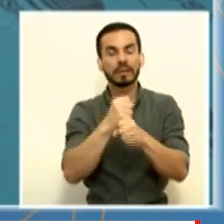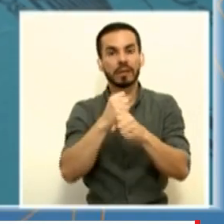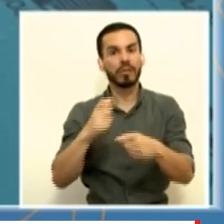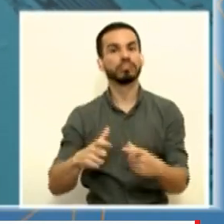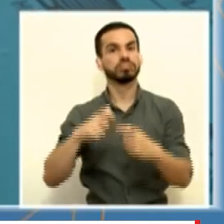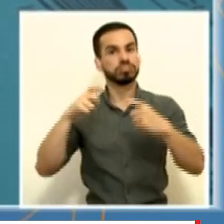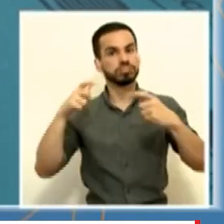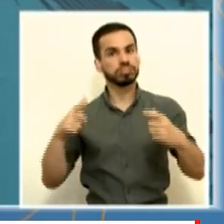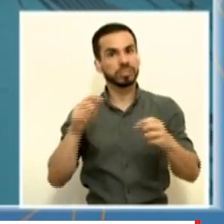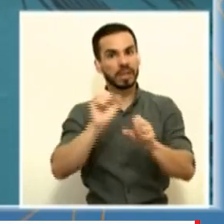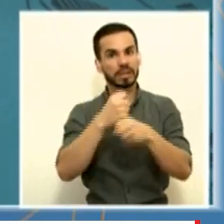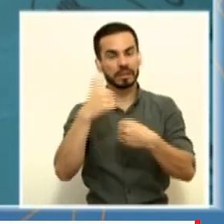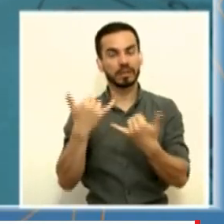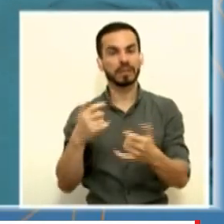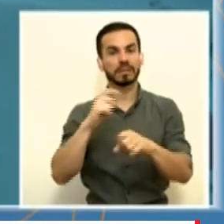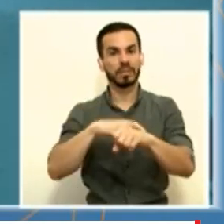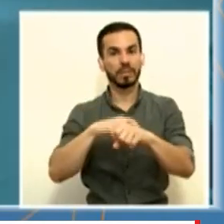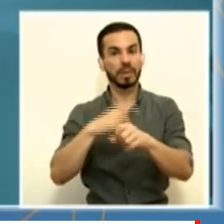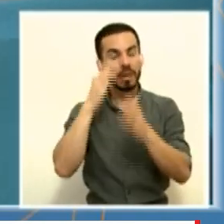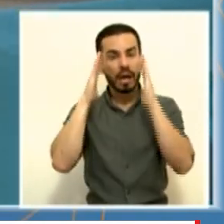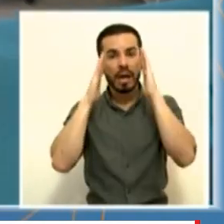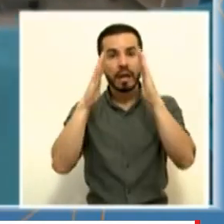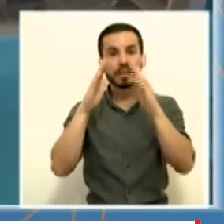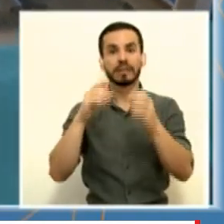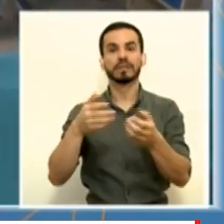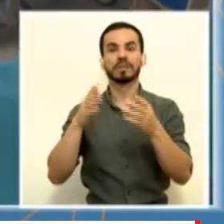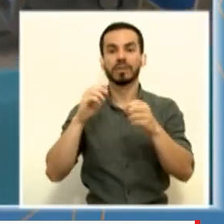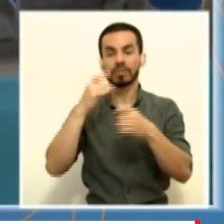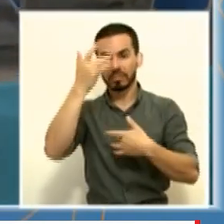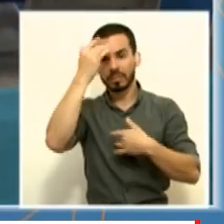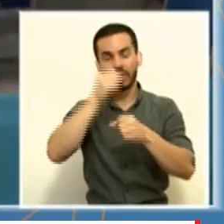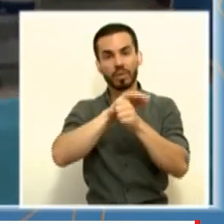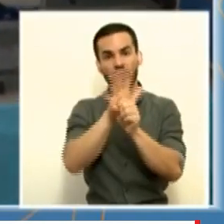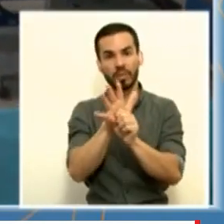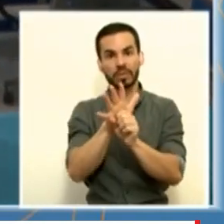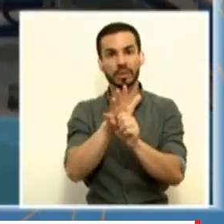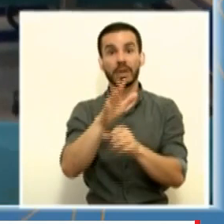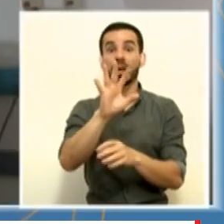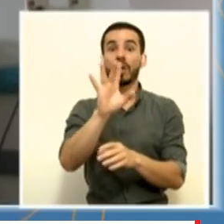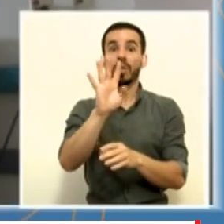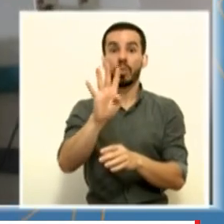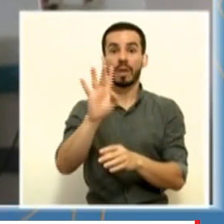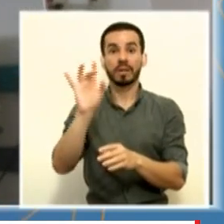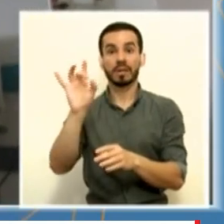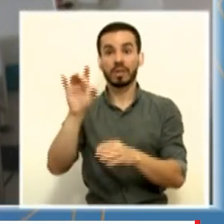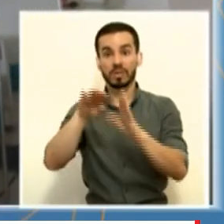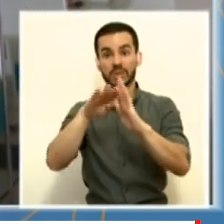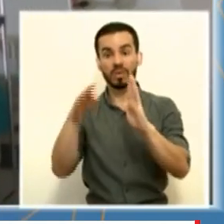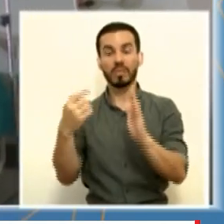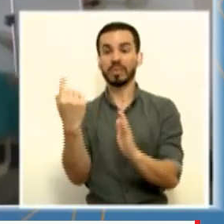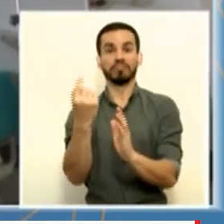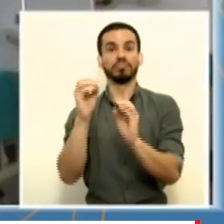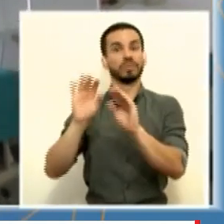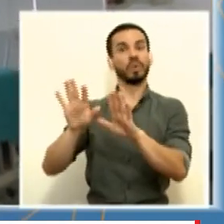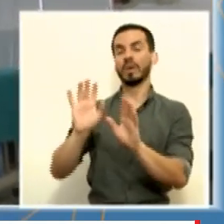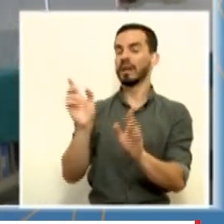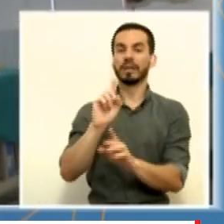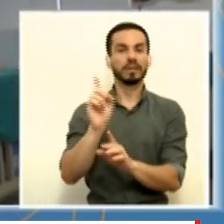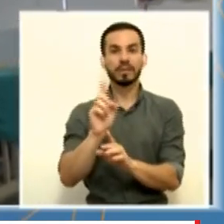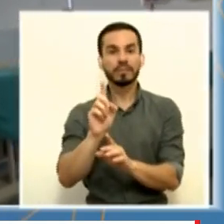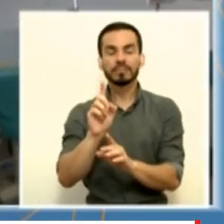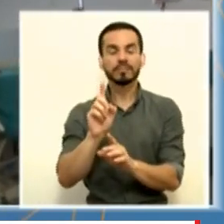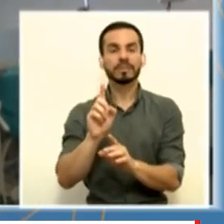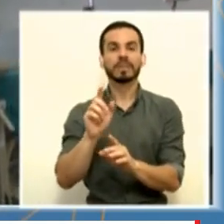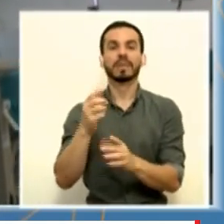este momento para la atención de los casos COVID. Entonces, las 48 camas no van solas, como bien decía el